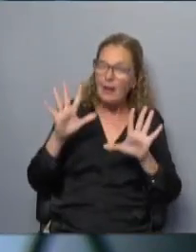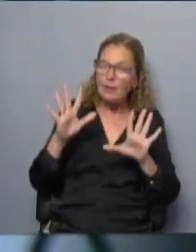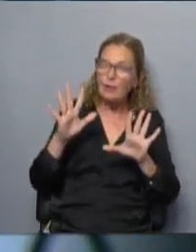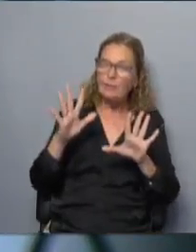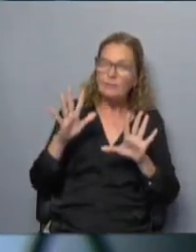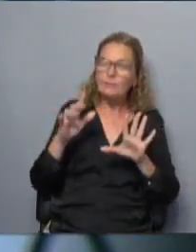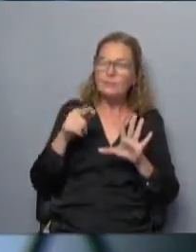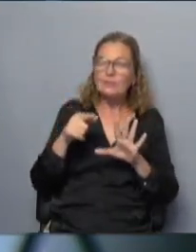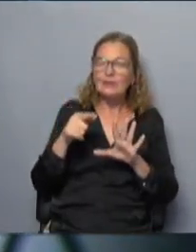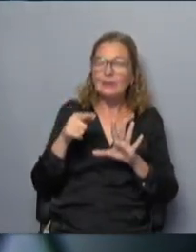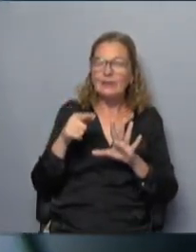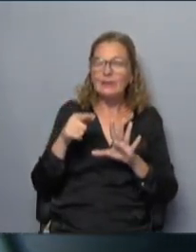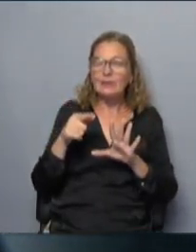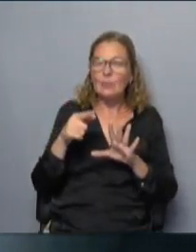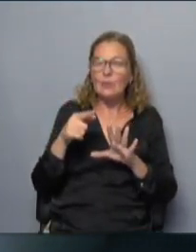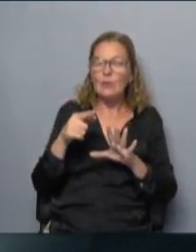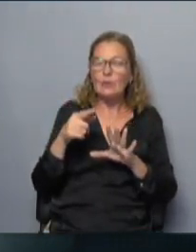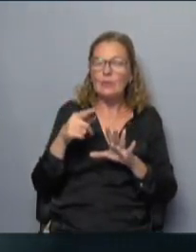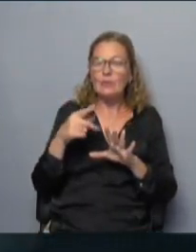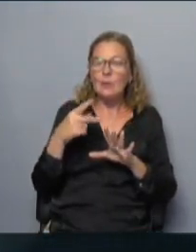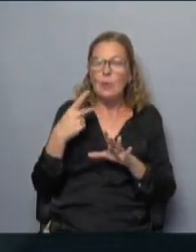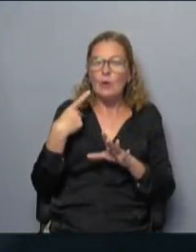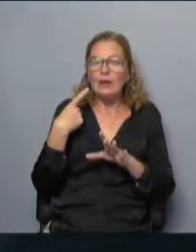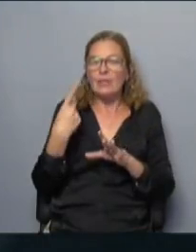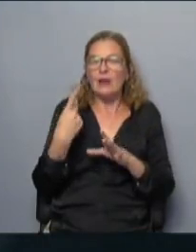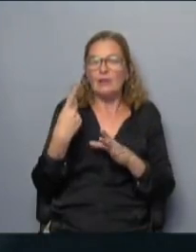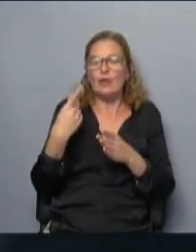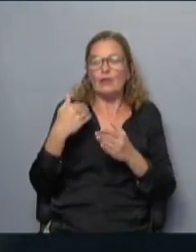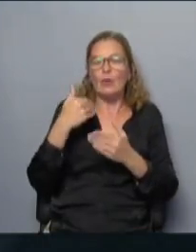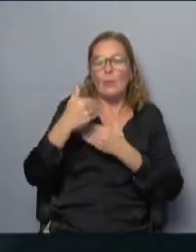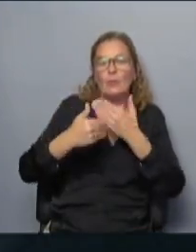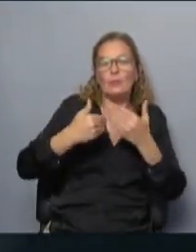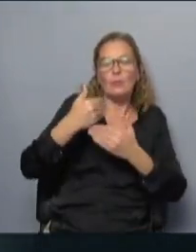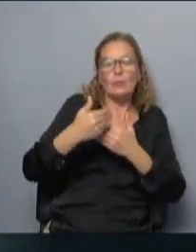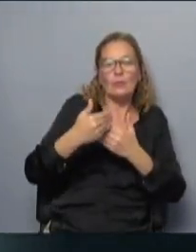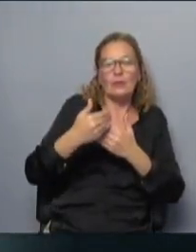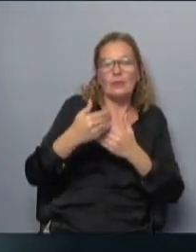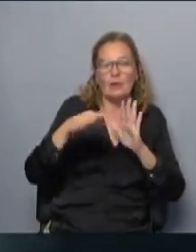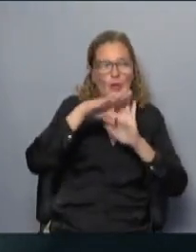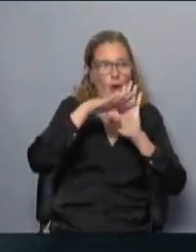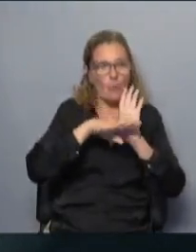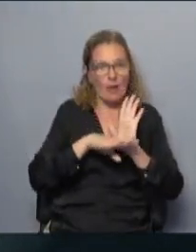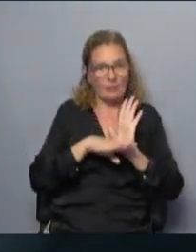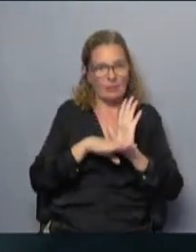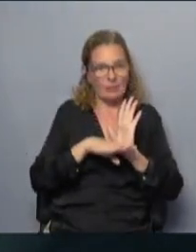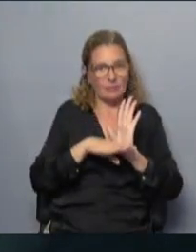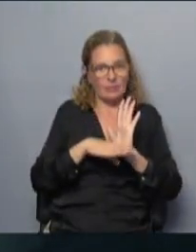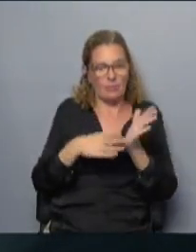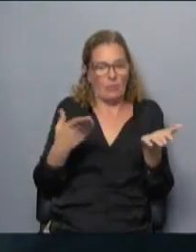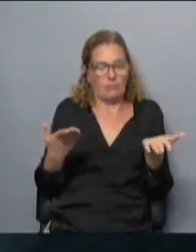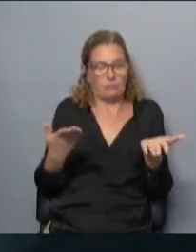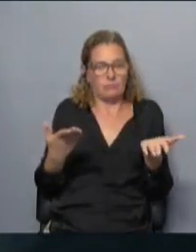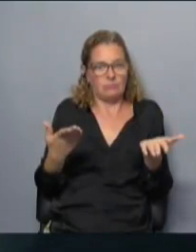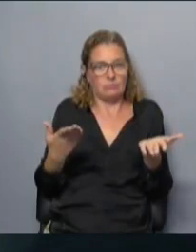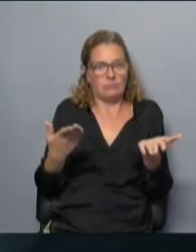vos porque que es una dirección sin procedimientos que es una dirección sin normas una depotismo